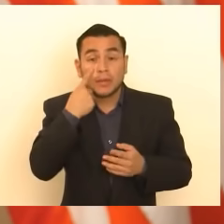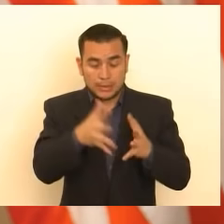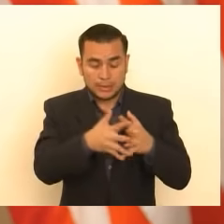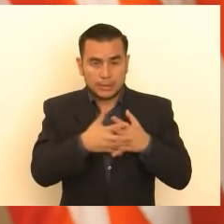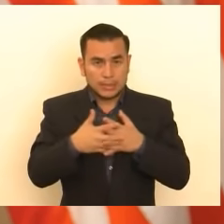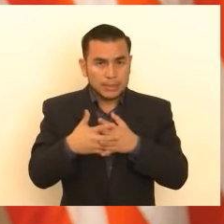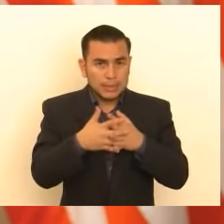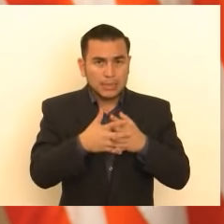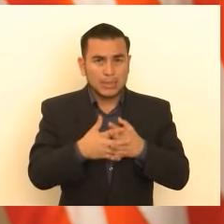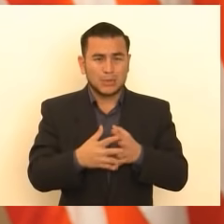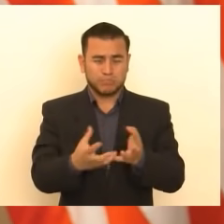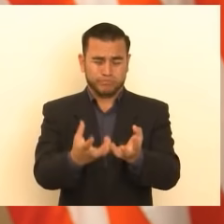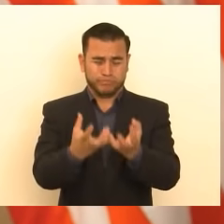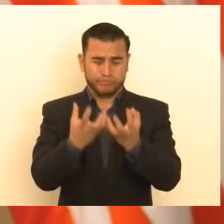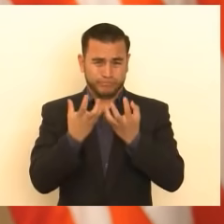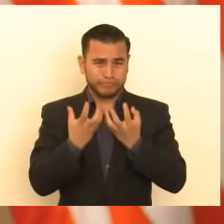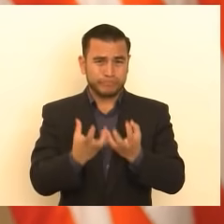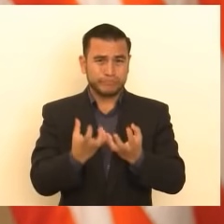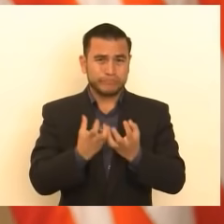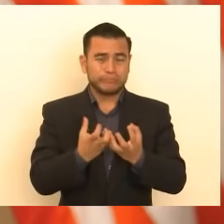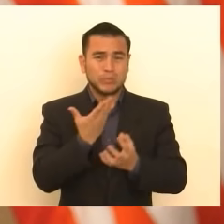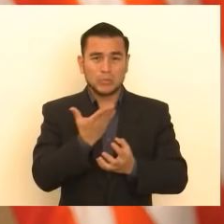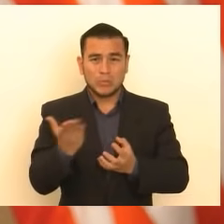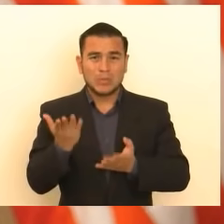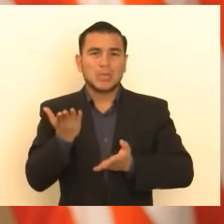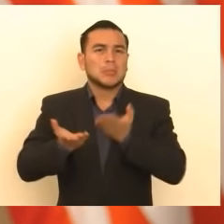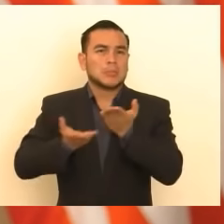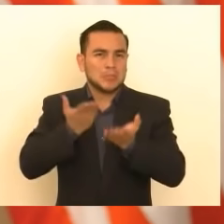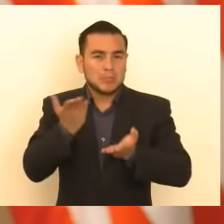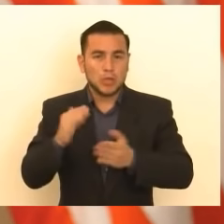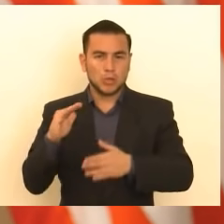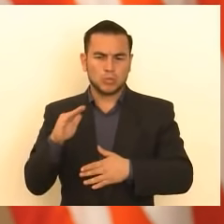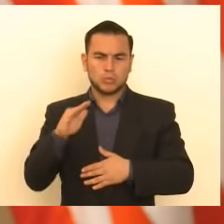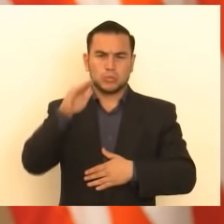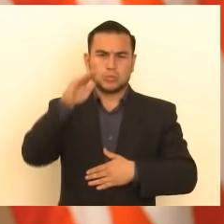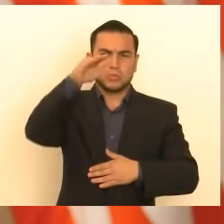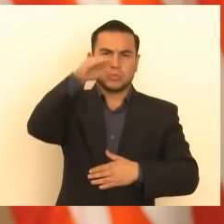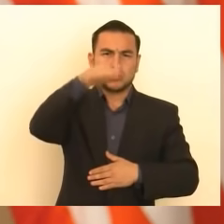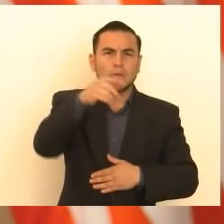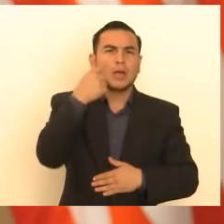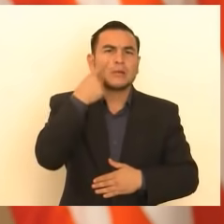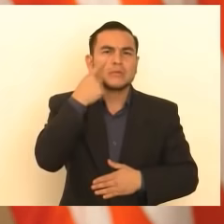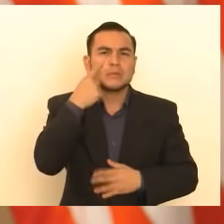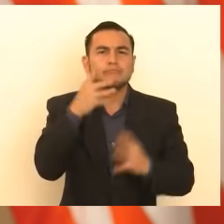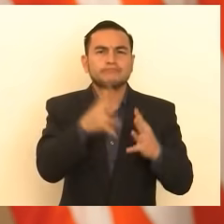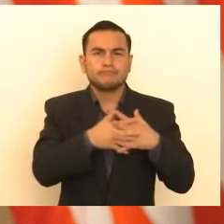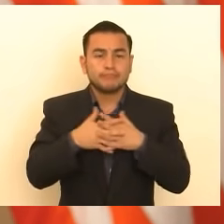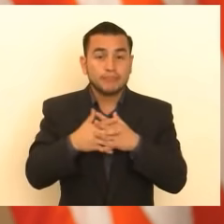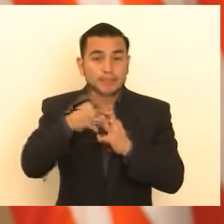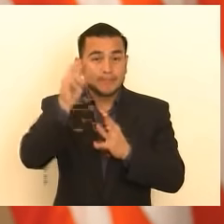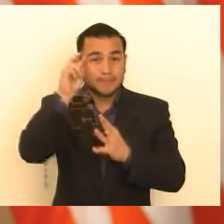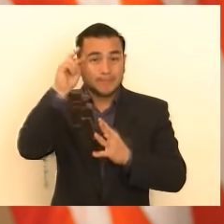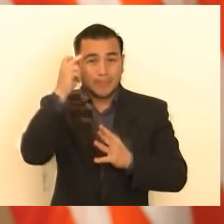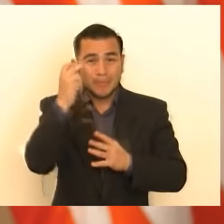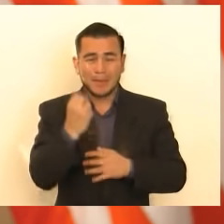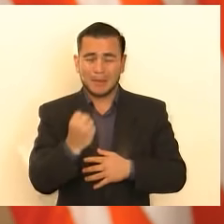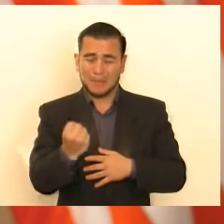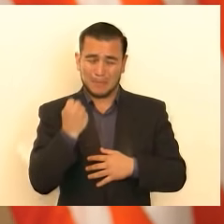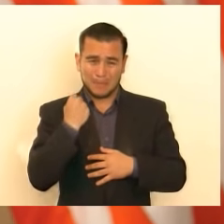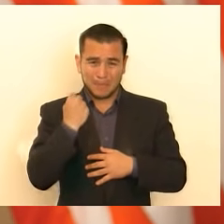el país que más recibe exportaciones de El Salvador, mucho mayor que todos los demás países. es el que del país que más